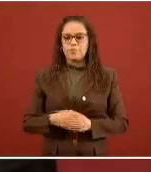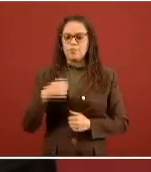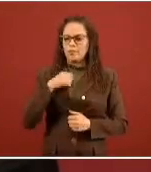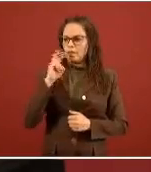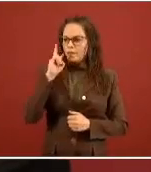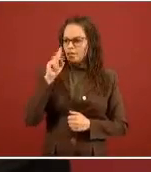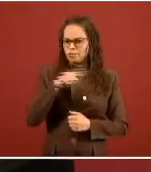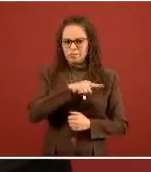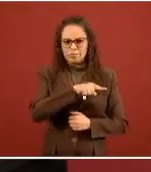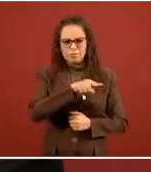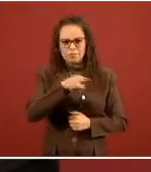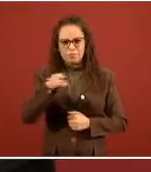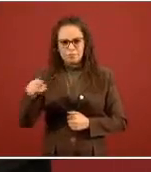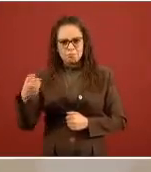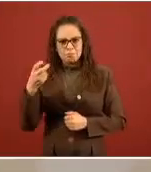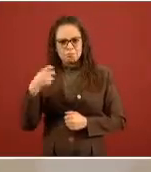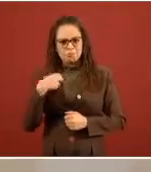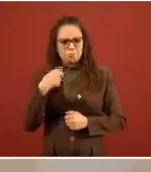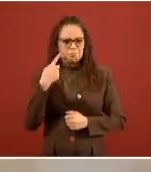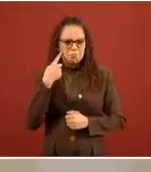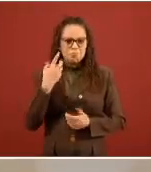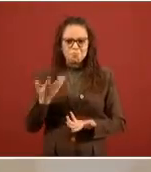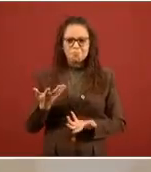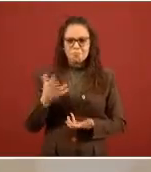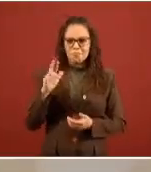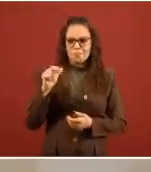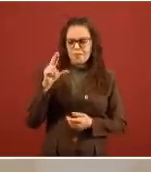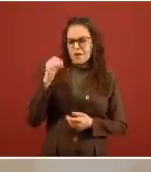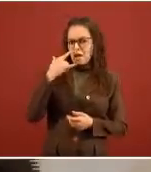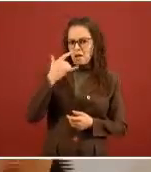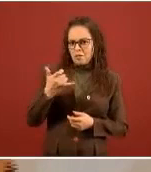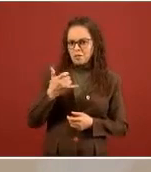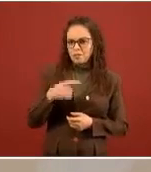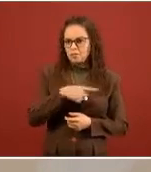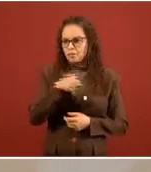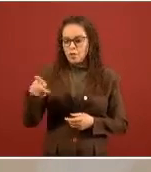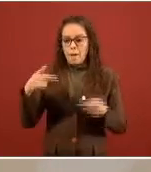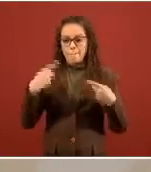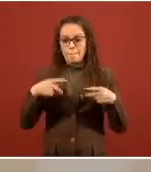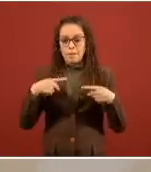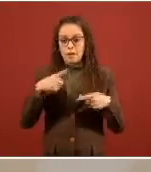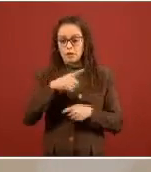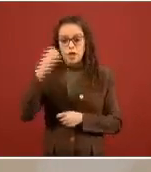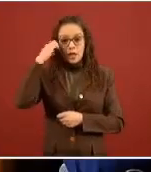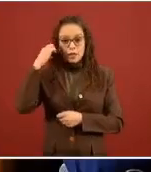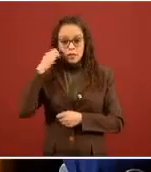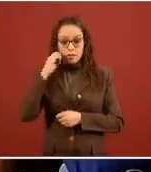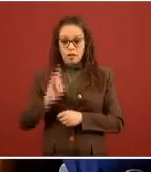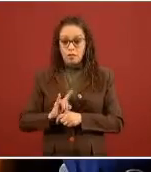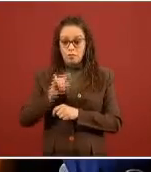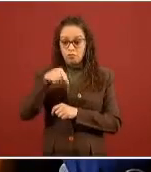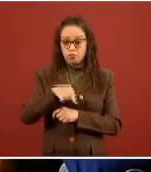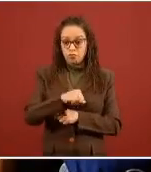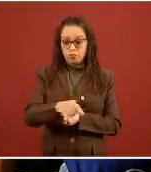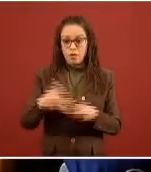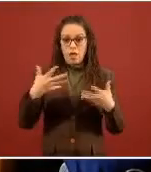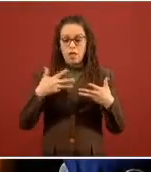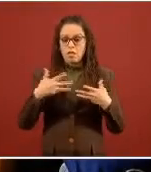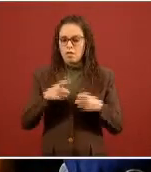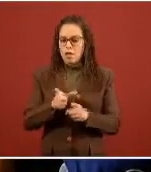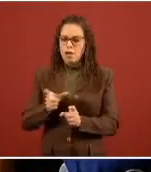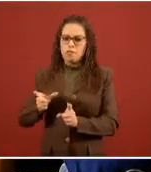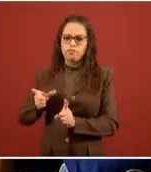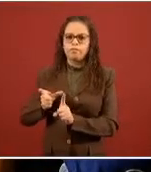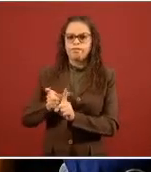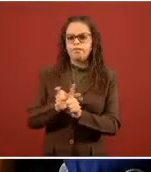la atención que al recibirme en la puerta del estacionamiento había una cuadrilla de personas del personal de seguridad